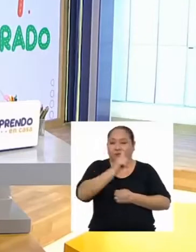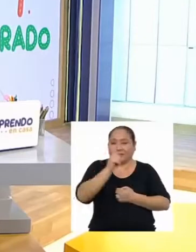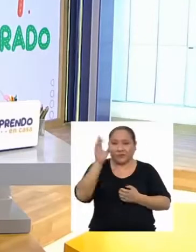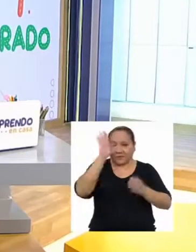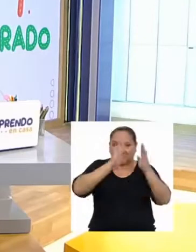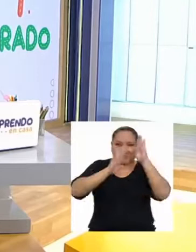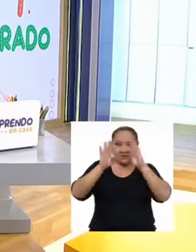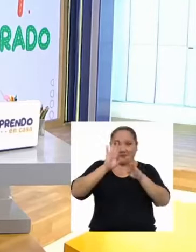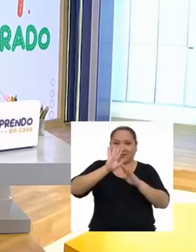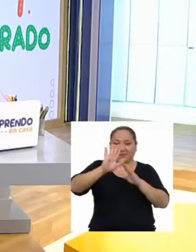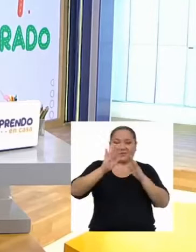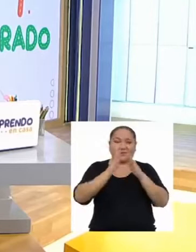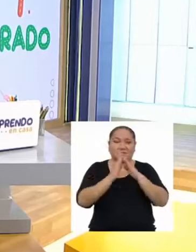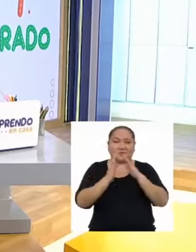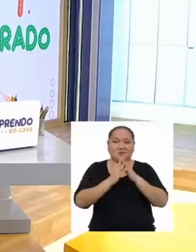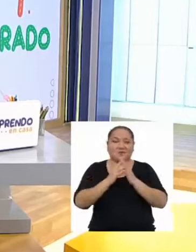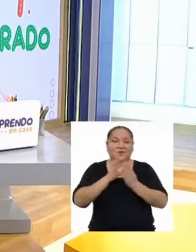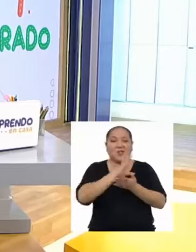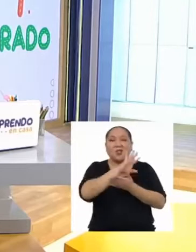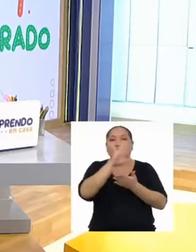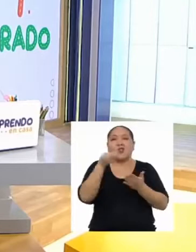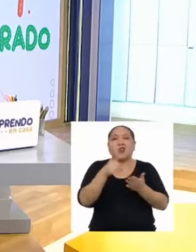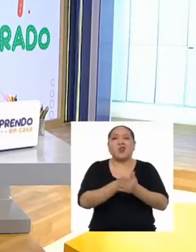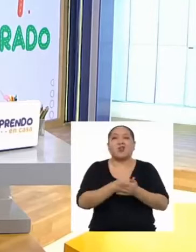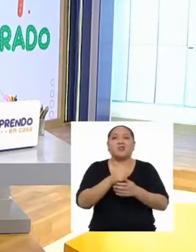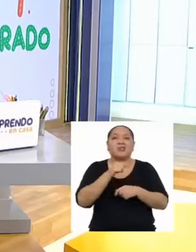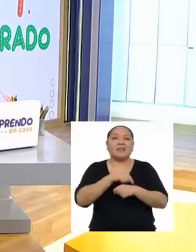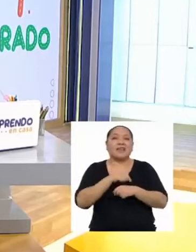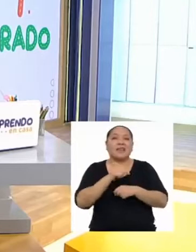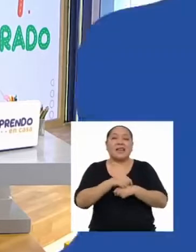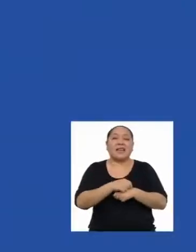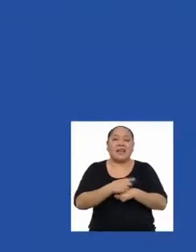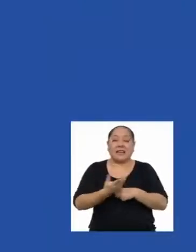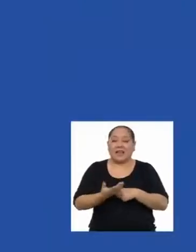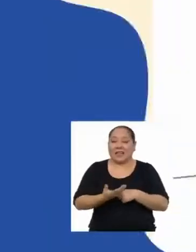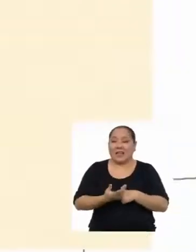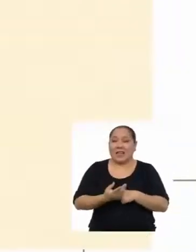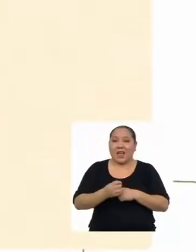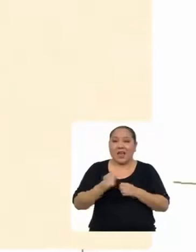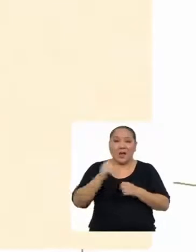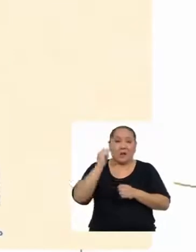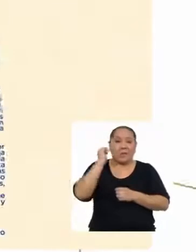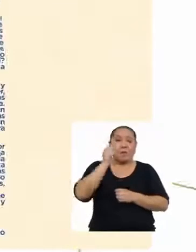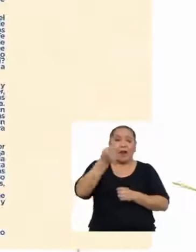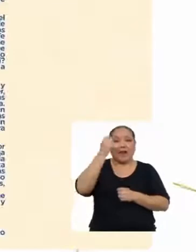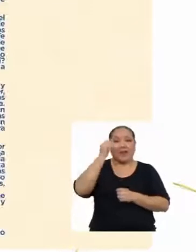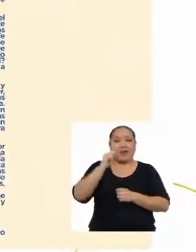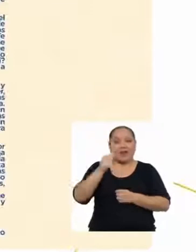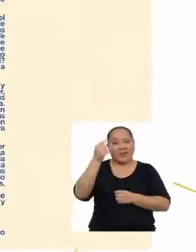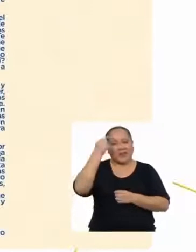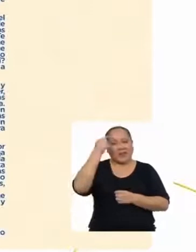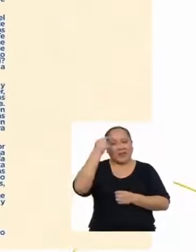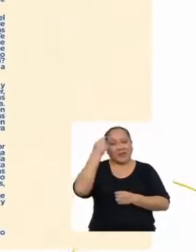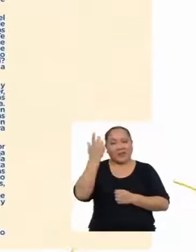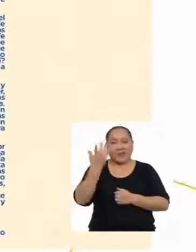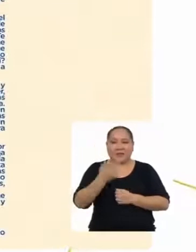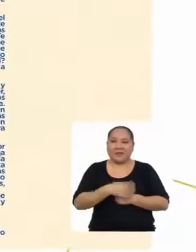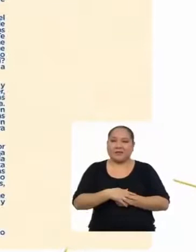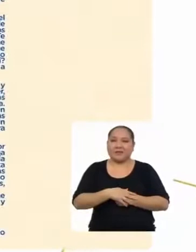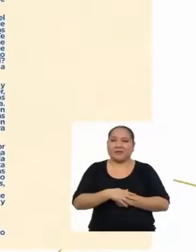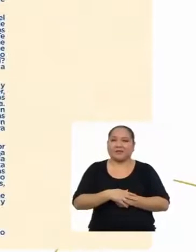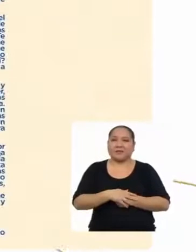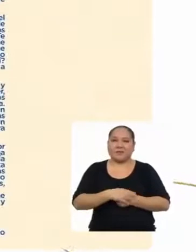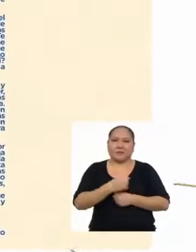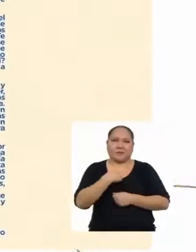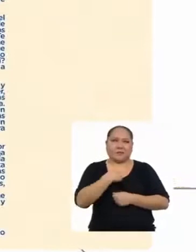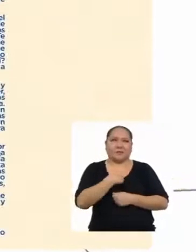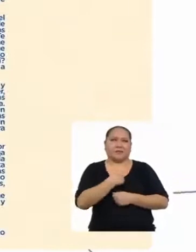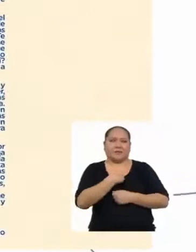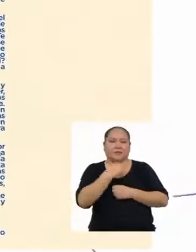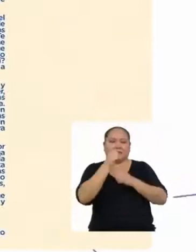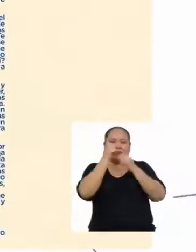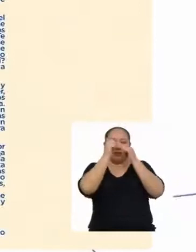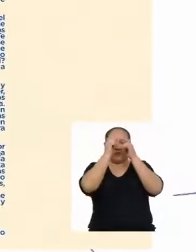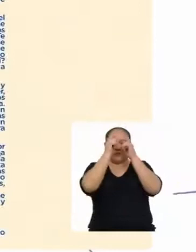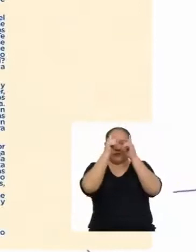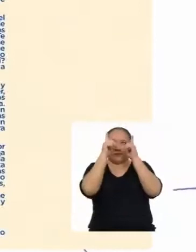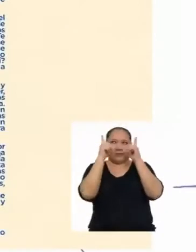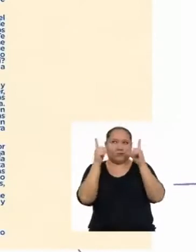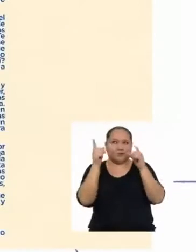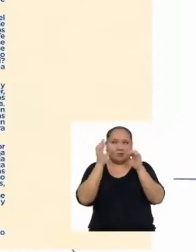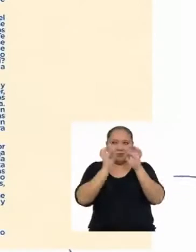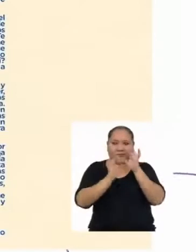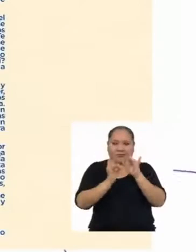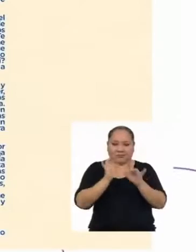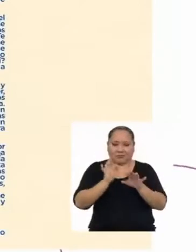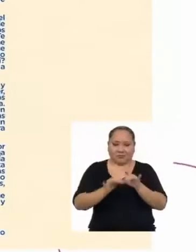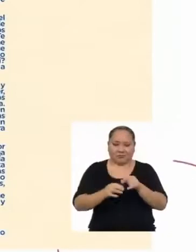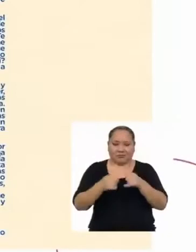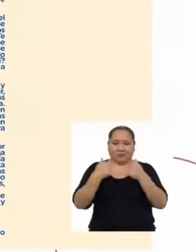casa, todas y todos tienen la magia de sus maravillosas mentes. ¡Oh! Hasta yo mismo me sorprendo de lo inspirado que